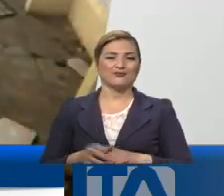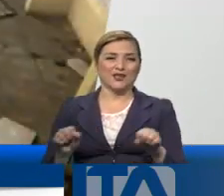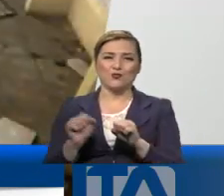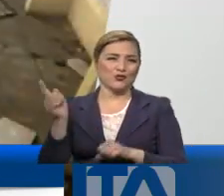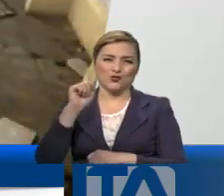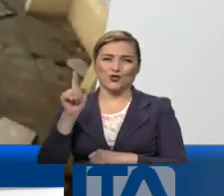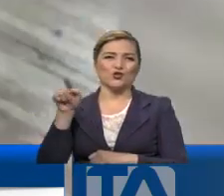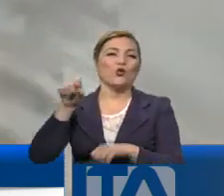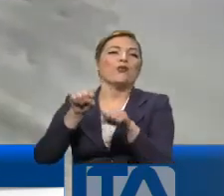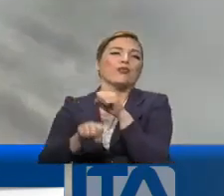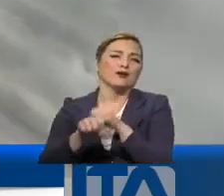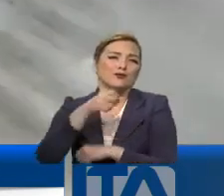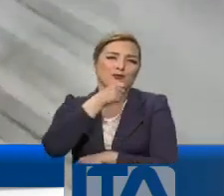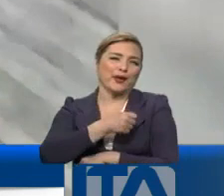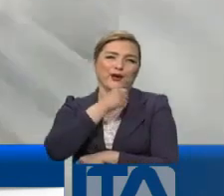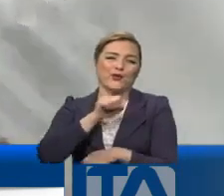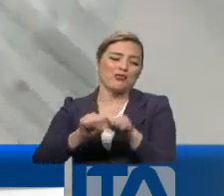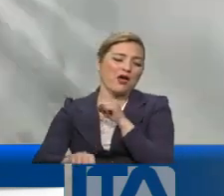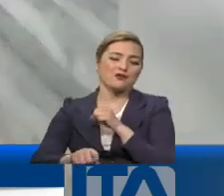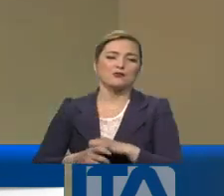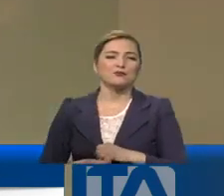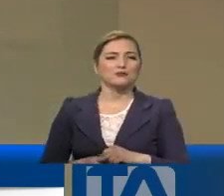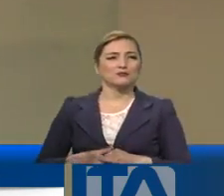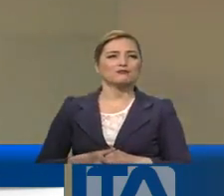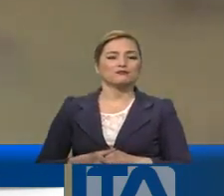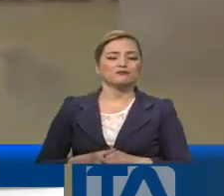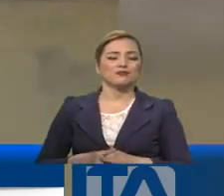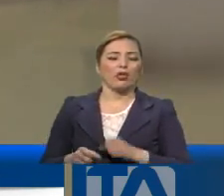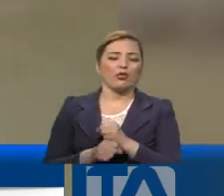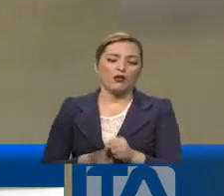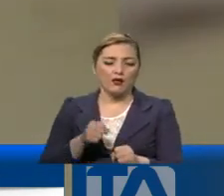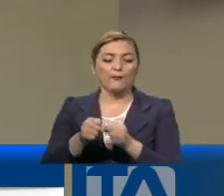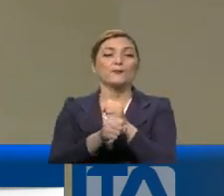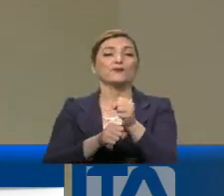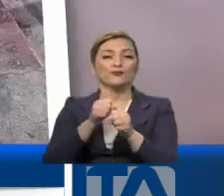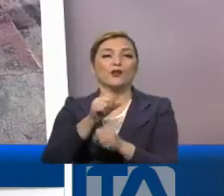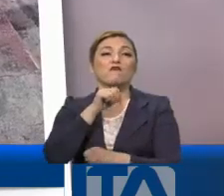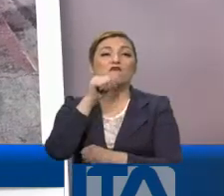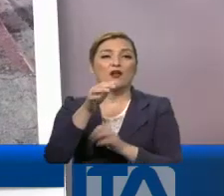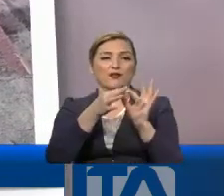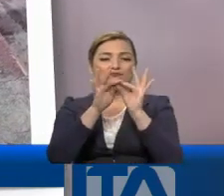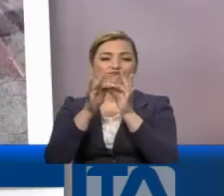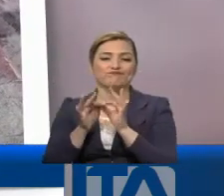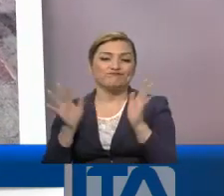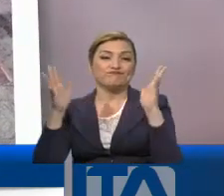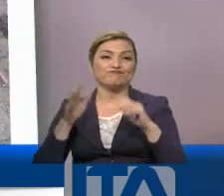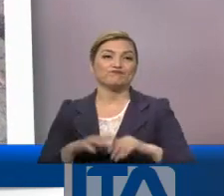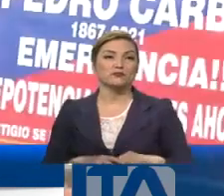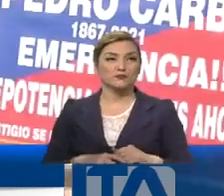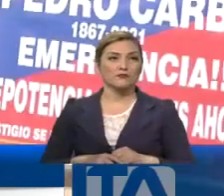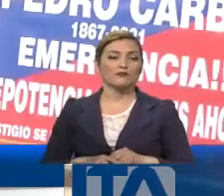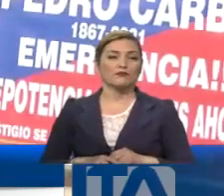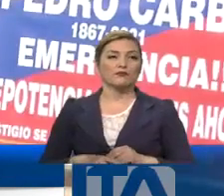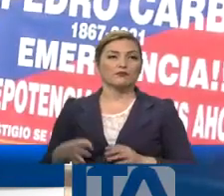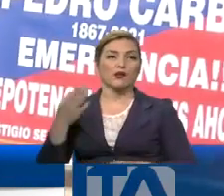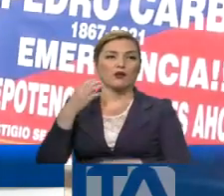imágenes solo muestran el deterioro que ha tenido esta unidad educativa durante ya varios años por la falta de una repotenciación. Años